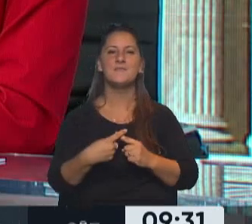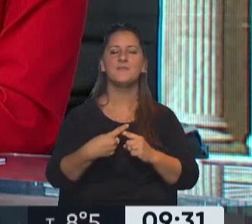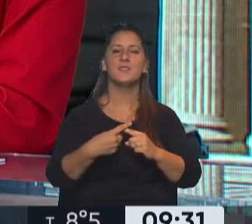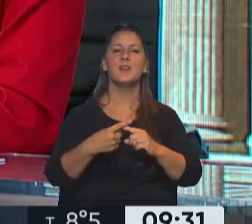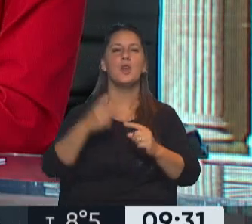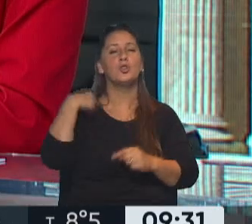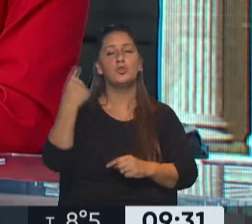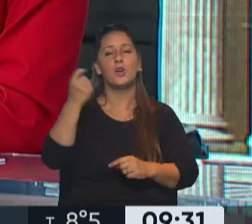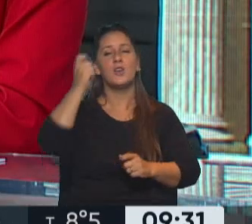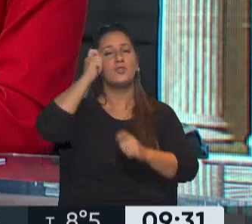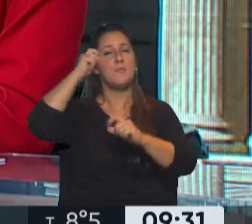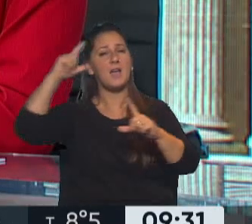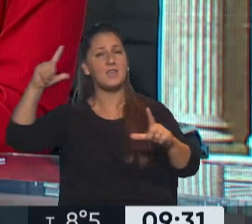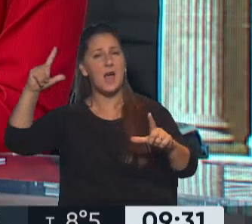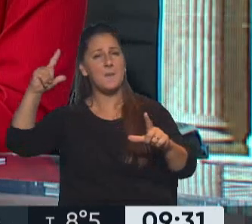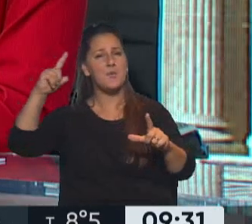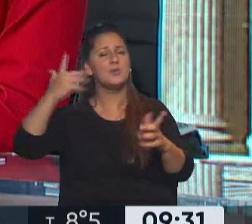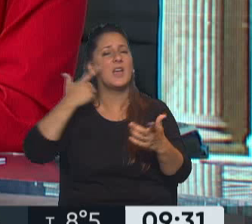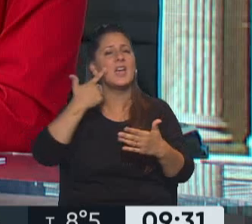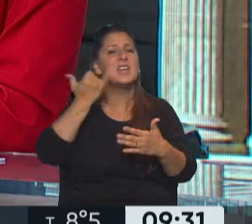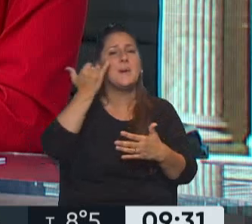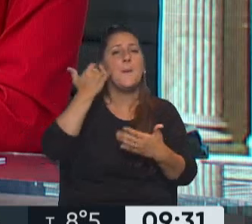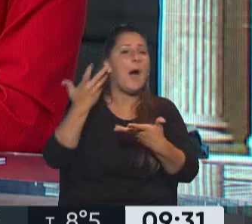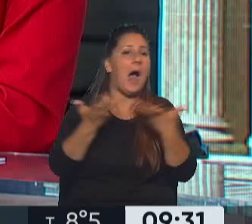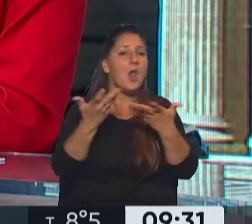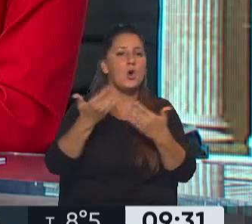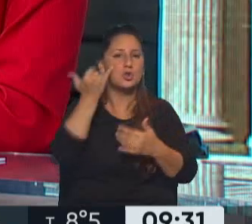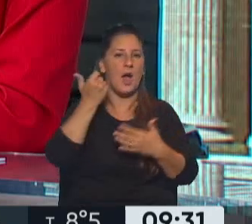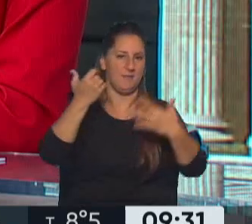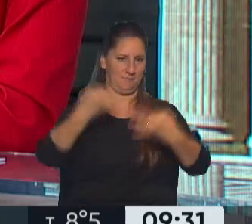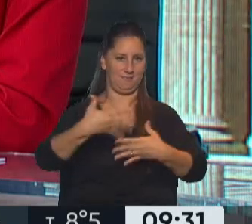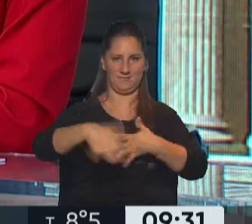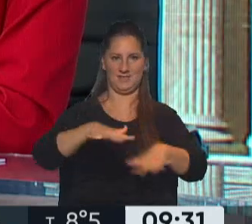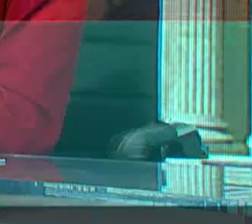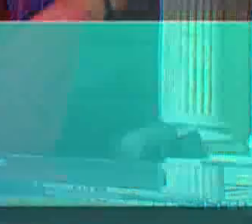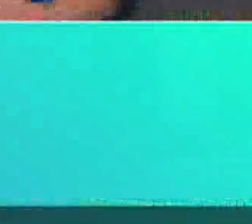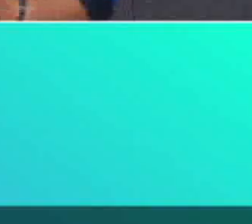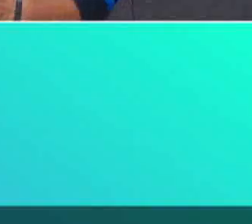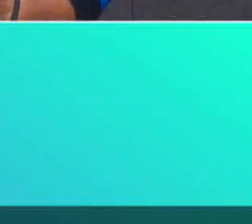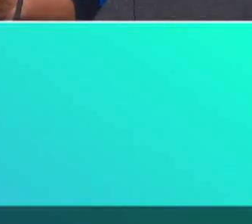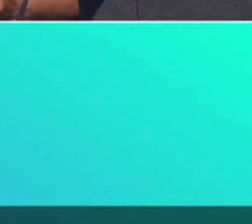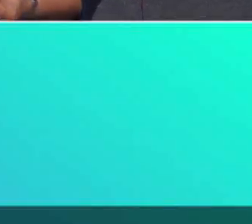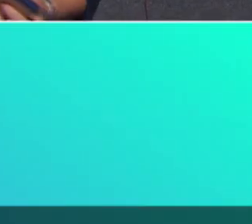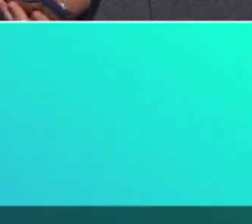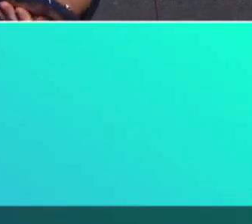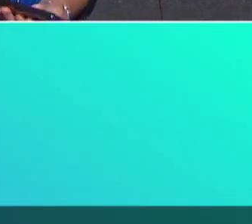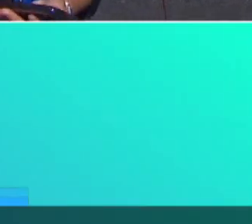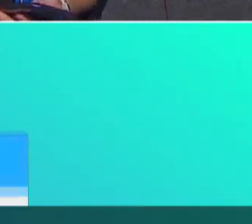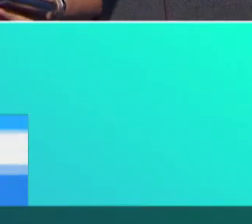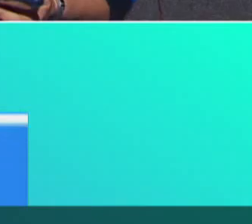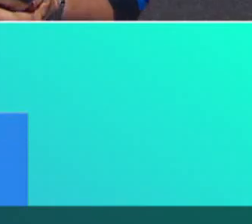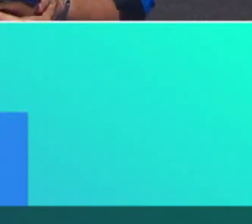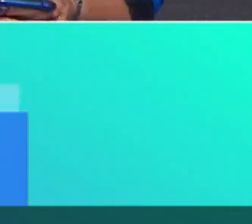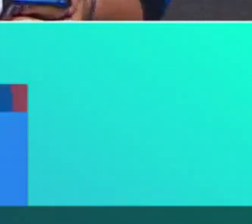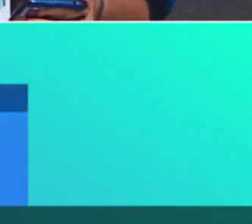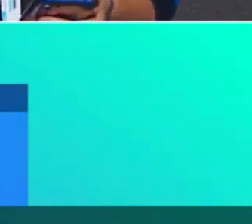que imaginamos que puede llegar a pasar y lo que está ya pasando. Laura, a ver, te escuchamos. Claro, Alejandro y